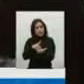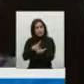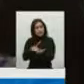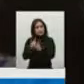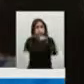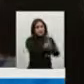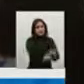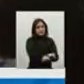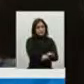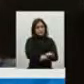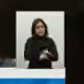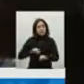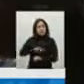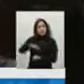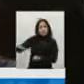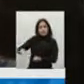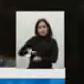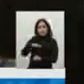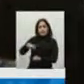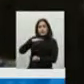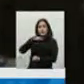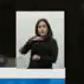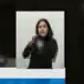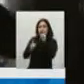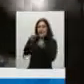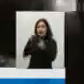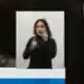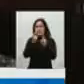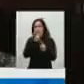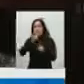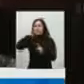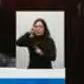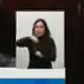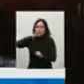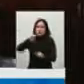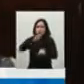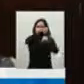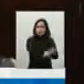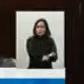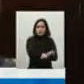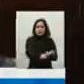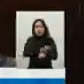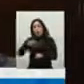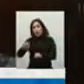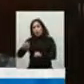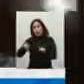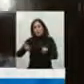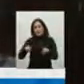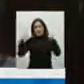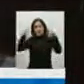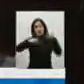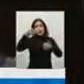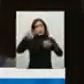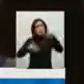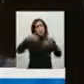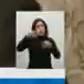población sobre un tema que sí es sensible, que socialmente hay un prejuzgamiento sobre este tema y sobre el cual la justicia debe actuar. Pero se debe actuar desde